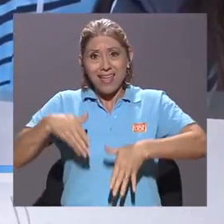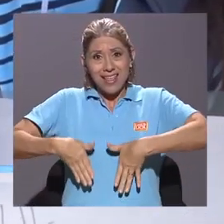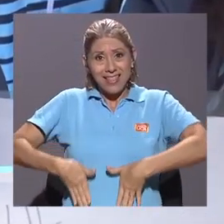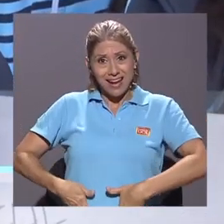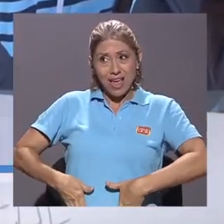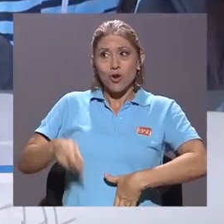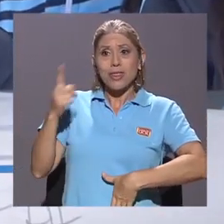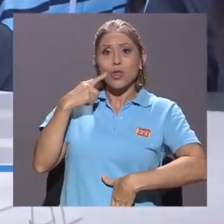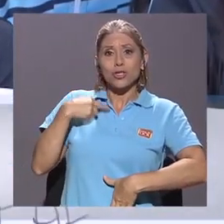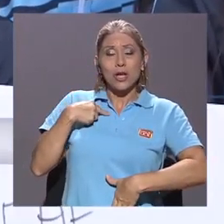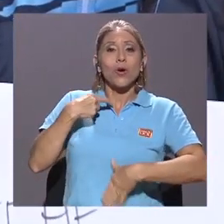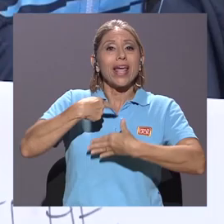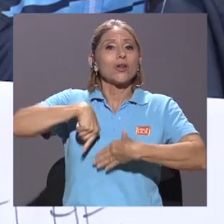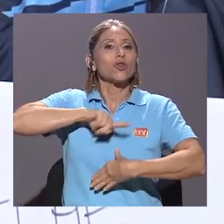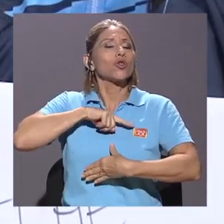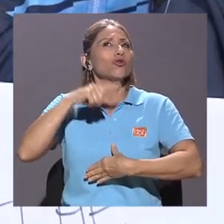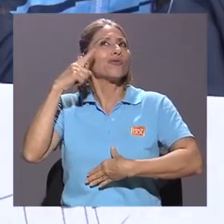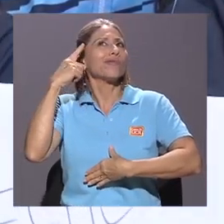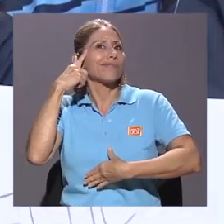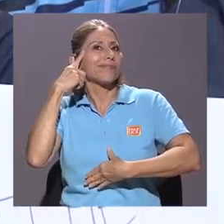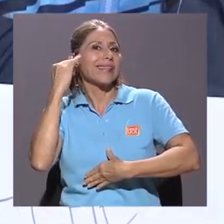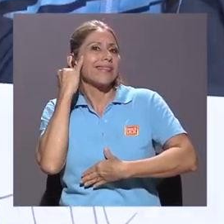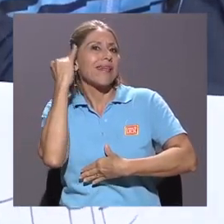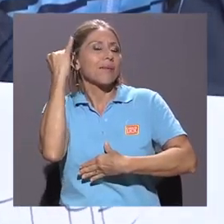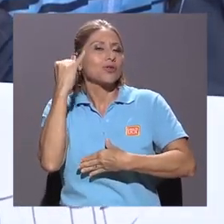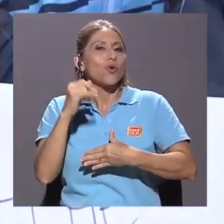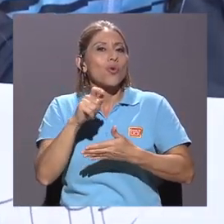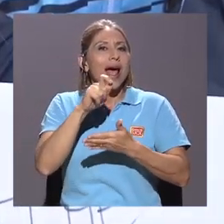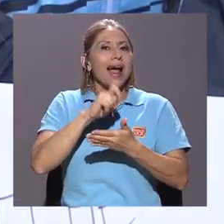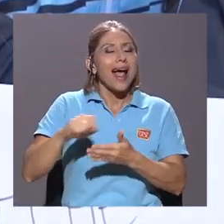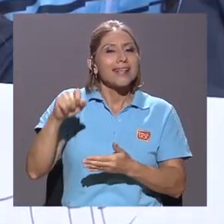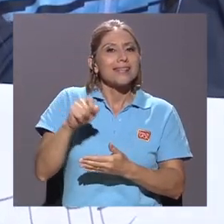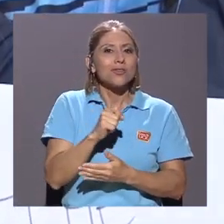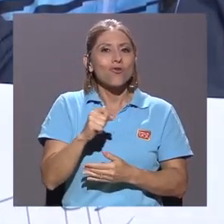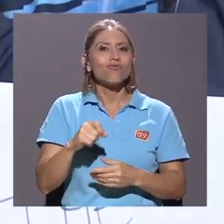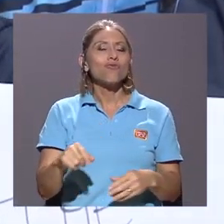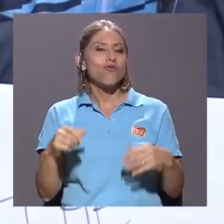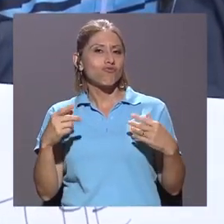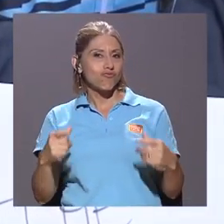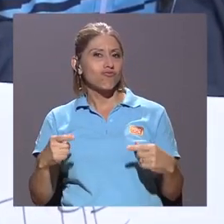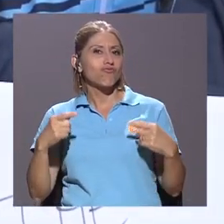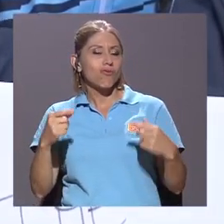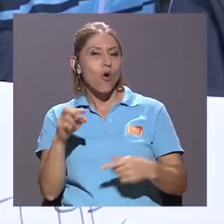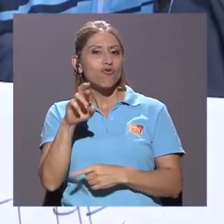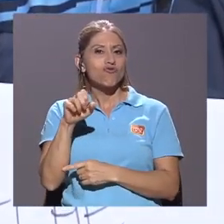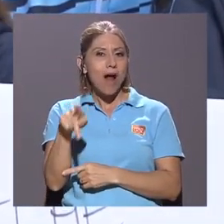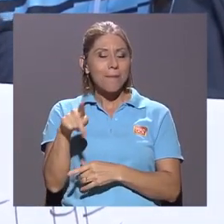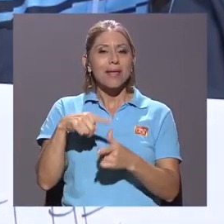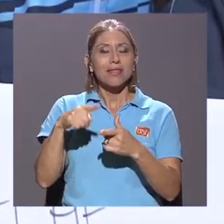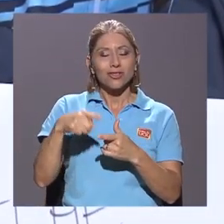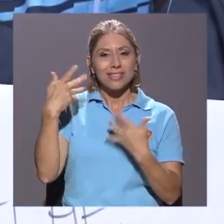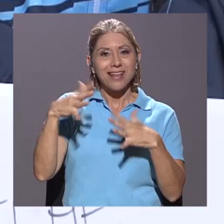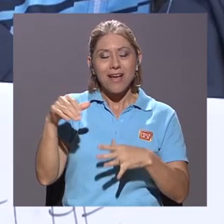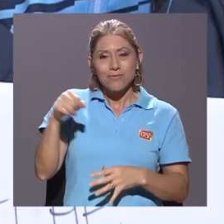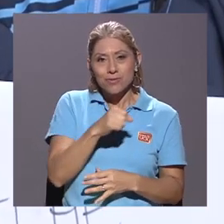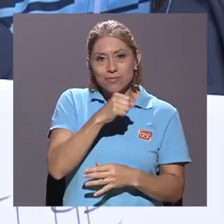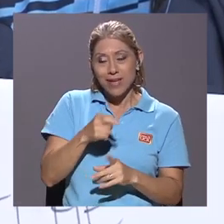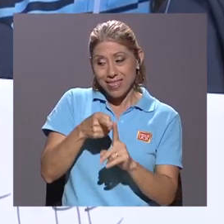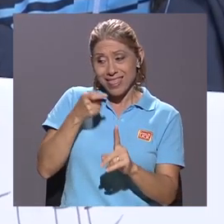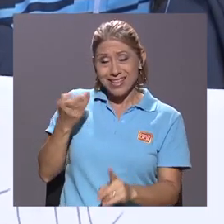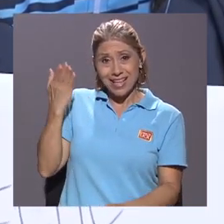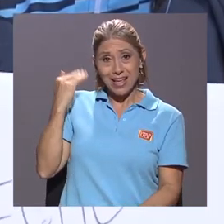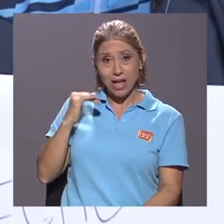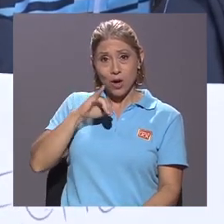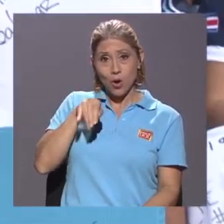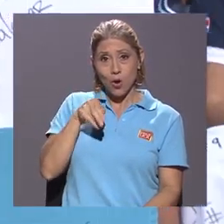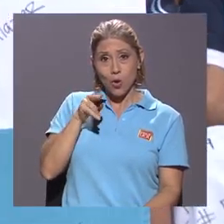crear una canción y desde ahí un rap, y desde ahí fue que se creó la canción, y desde Jujuca la hemos